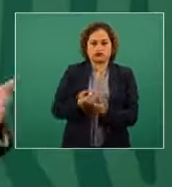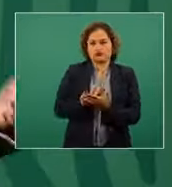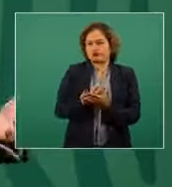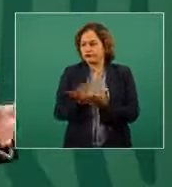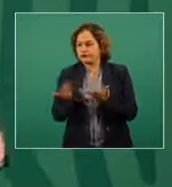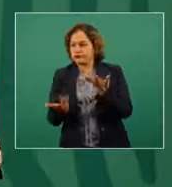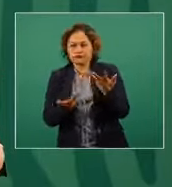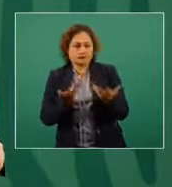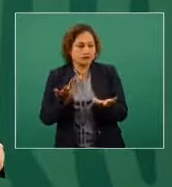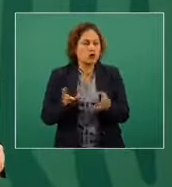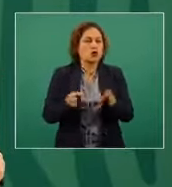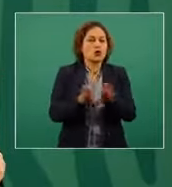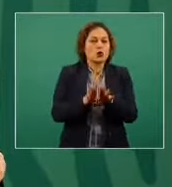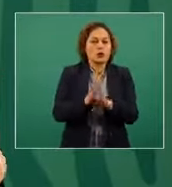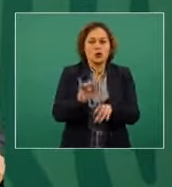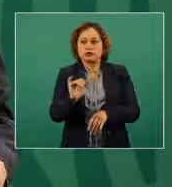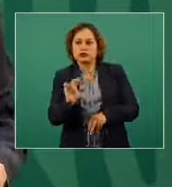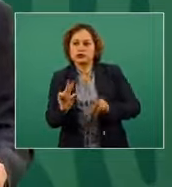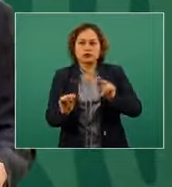si sí o sobre si no.